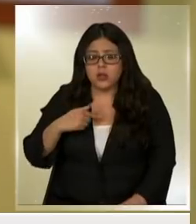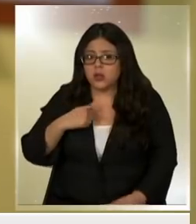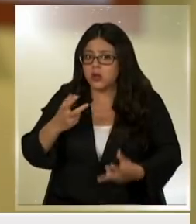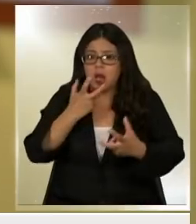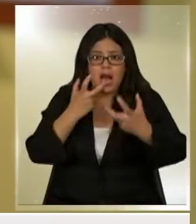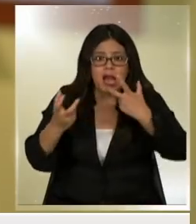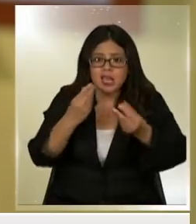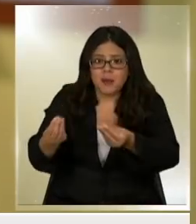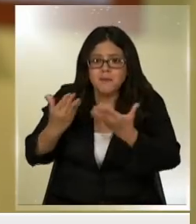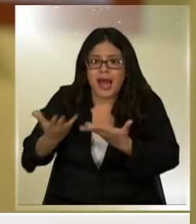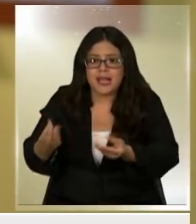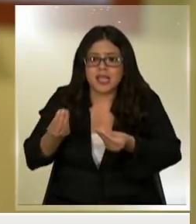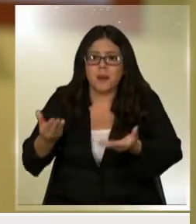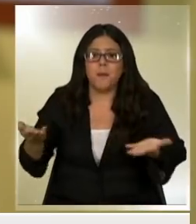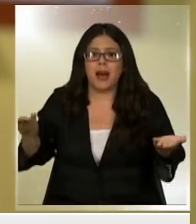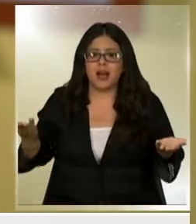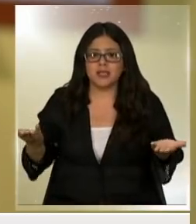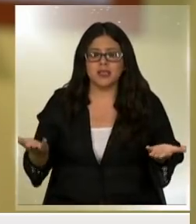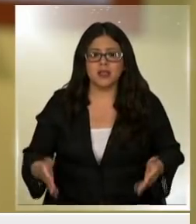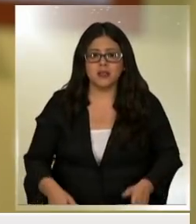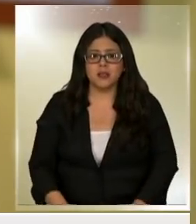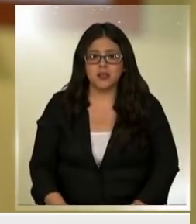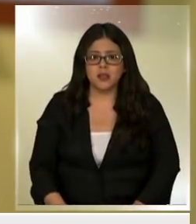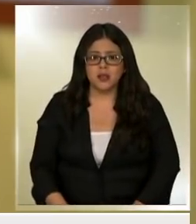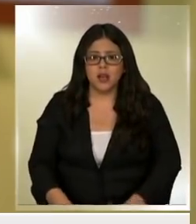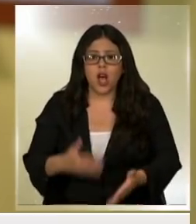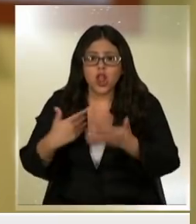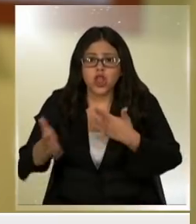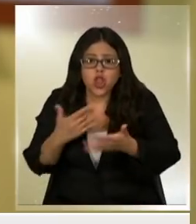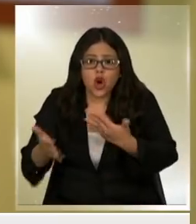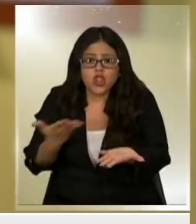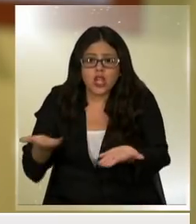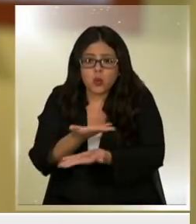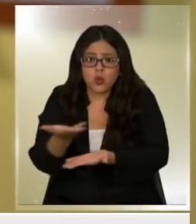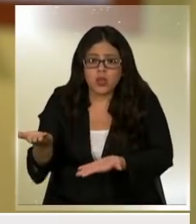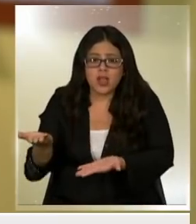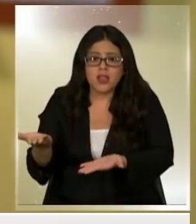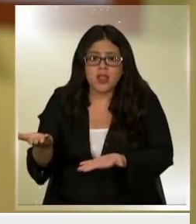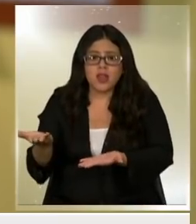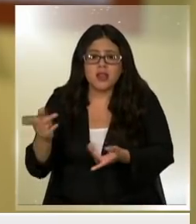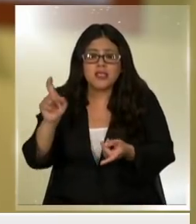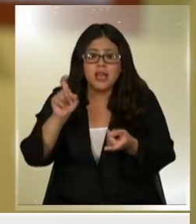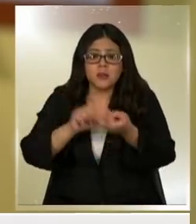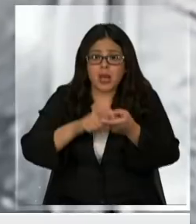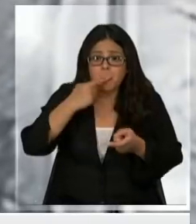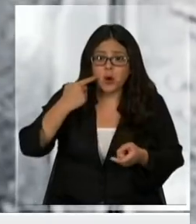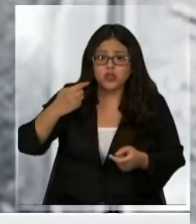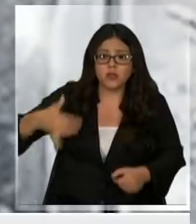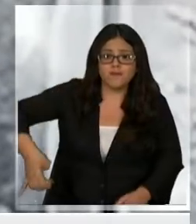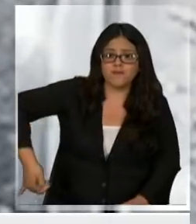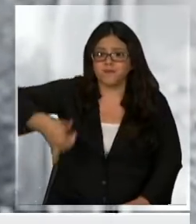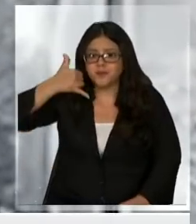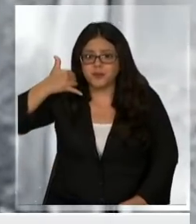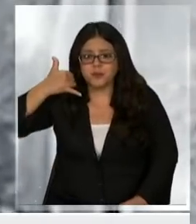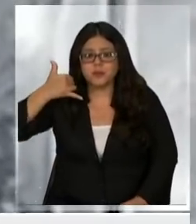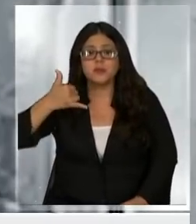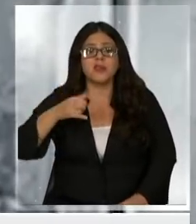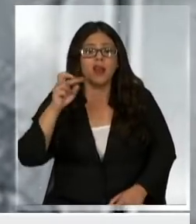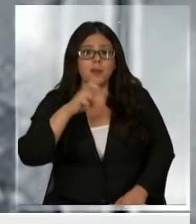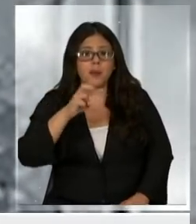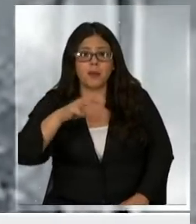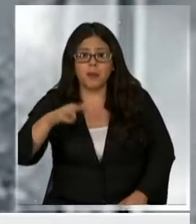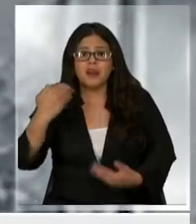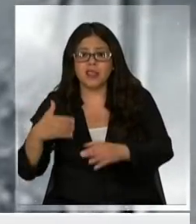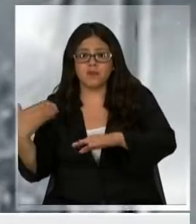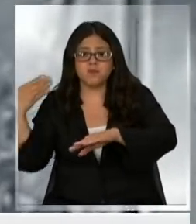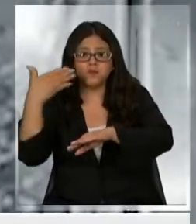gritar, ¿qué pasaba? ¿Qué dónde estaban? Y ahí mi esposo me quita el teléfono. Sus padres se fueron